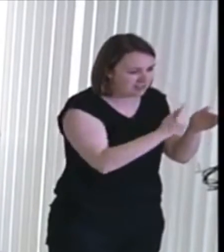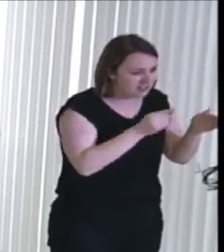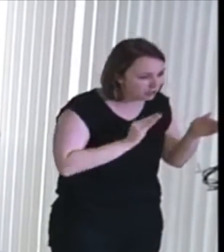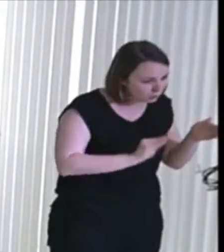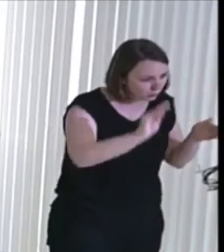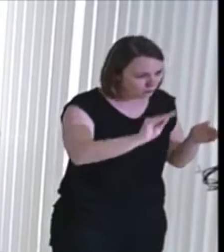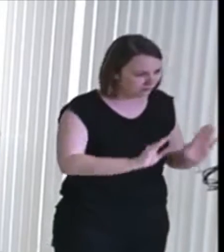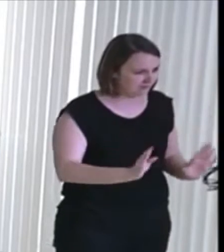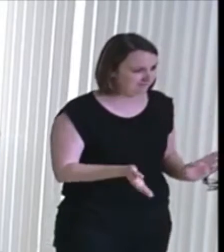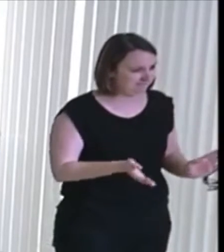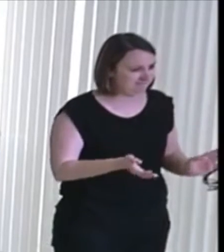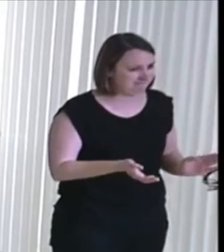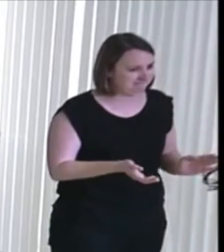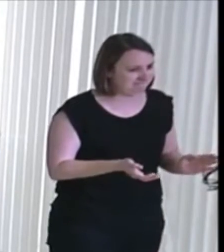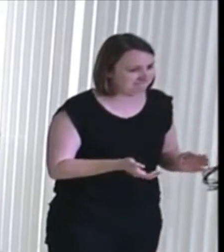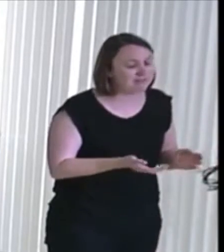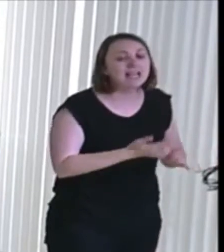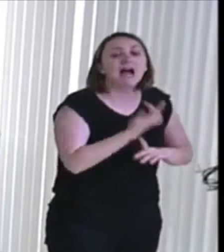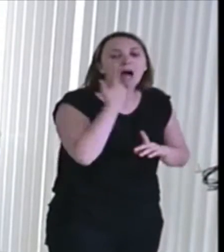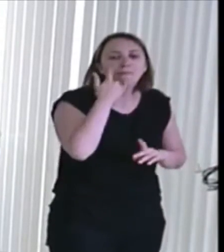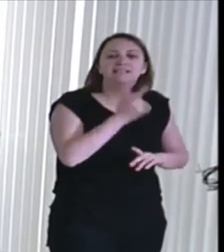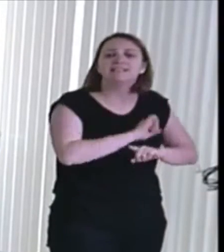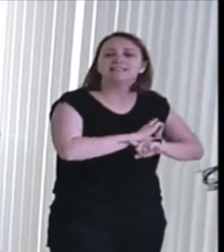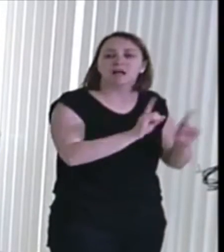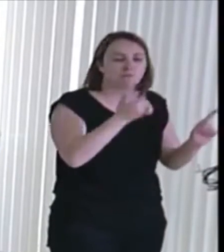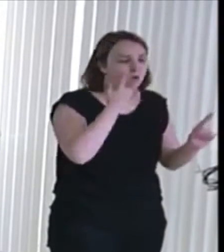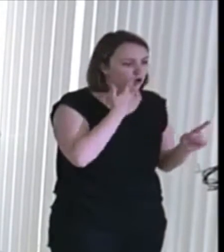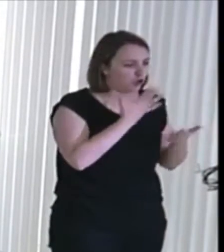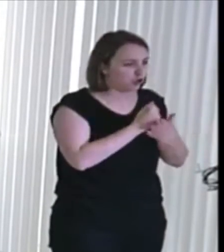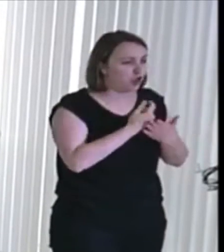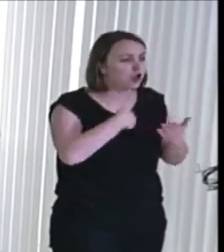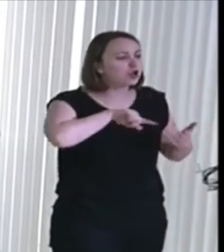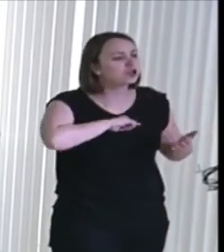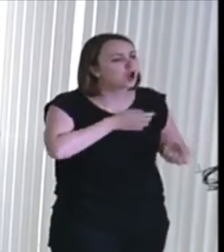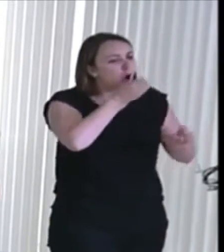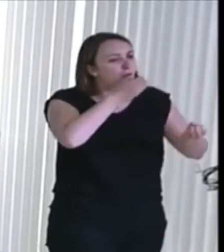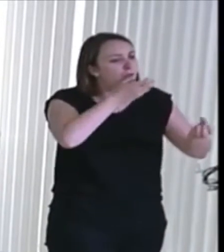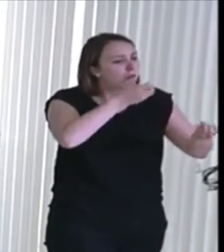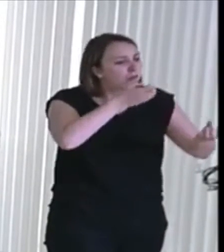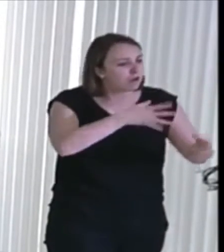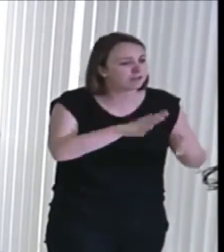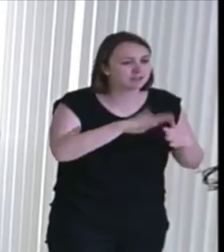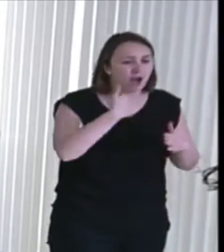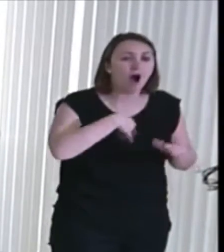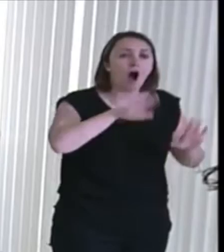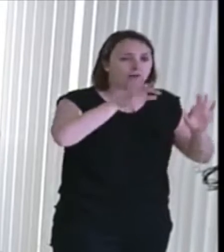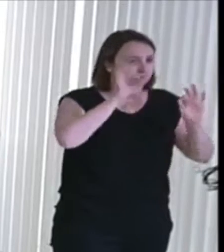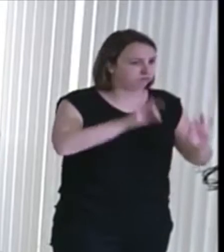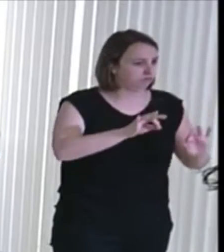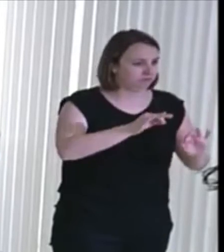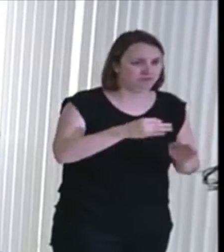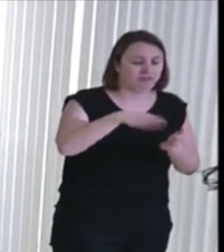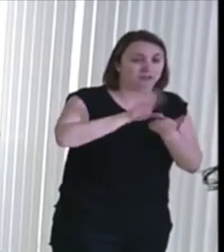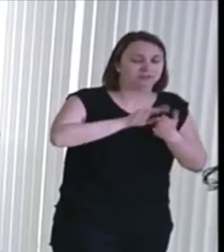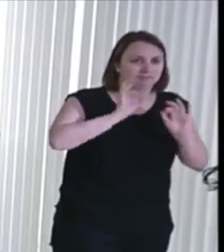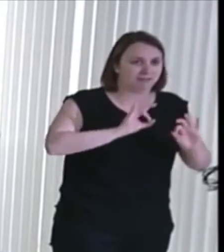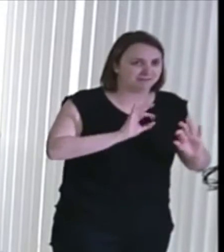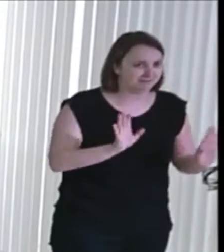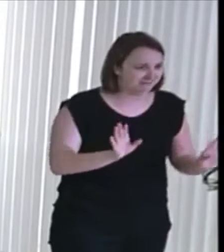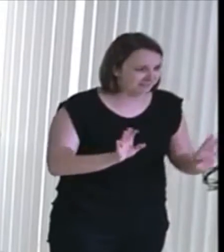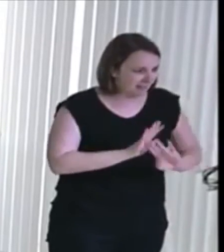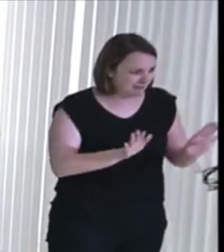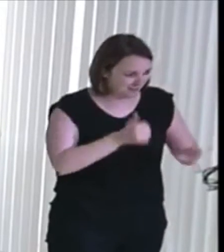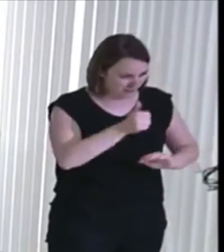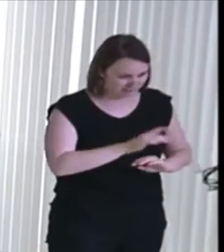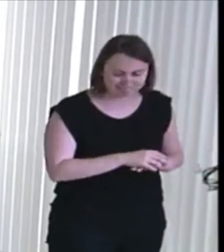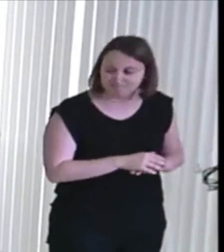o sea, que tampoco nos creamos todo a pies puntillas lo que nos cuentan. Es que es verdad, también somos mucho de eso, ¿no? Yo creo que hay una cosa